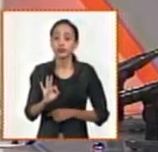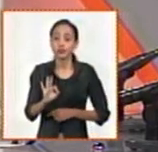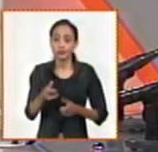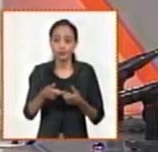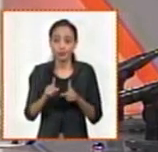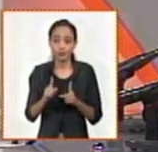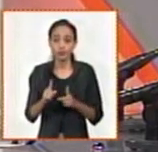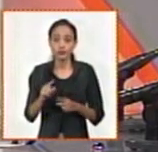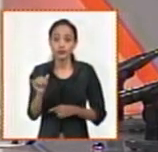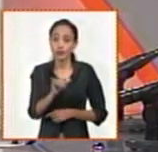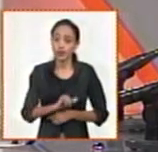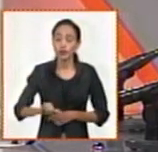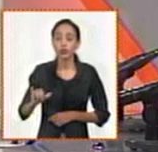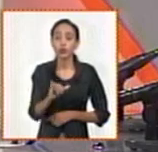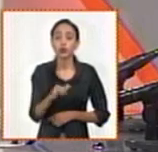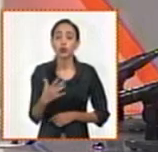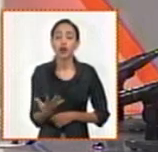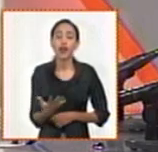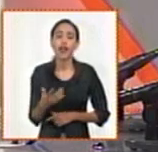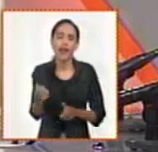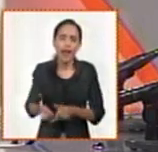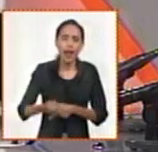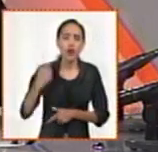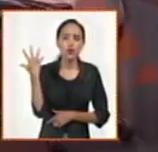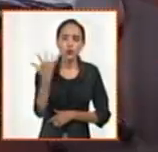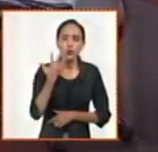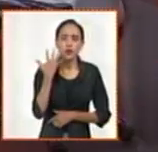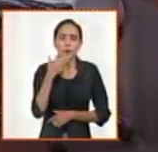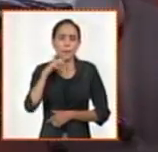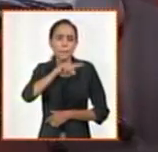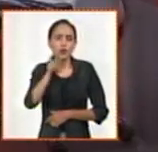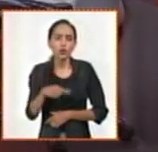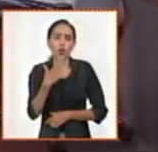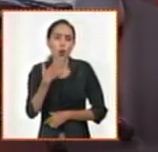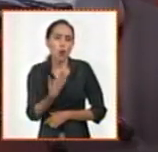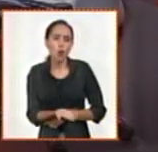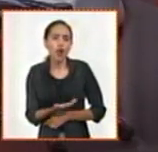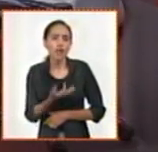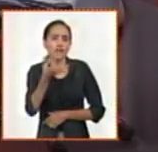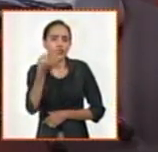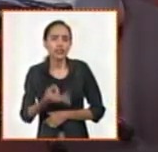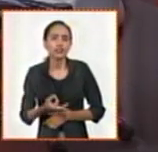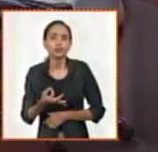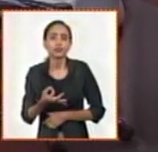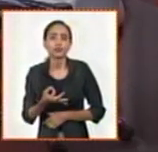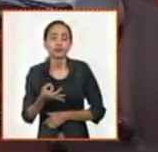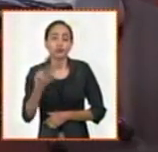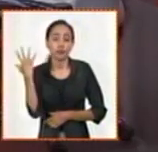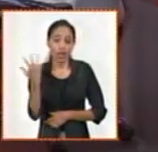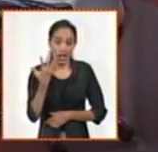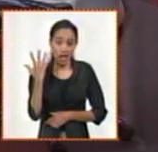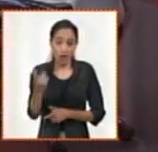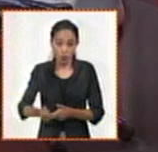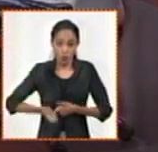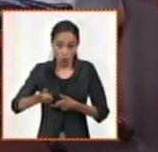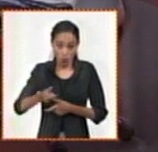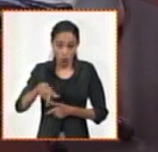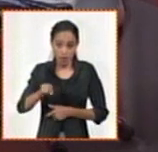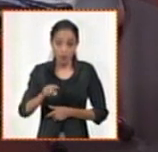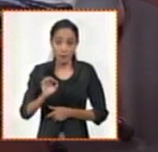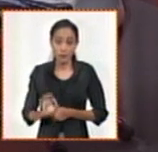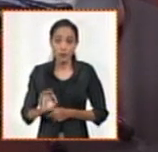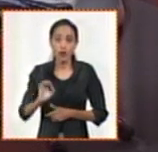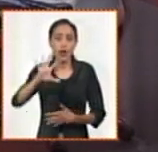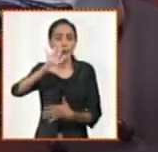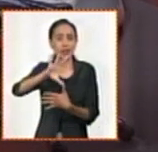de agroecólogos, se puede decir. ¿Cuál es la verdad de la suerte de la agroecología en América Latina,